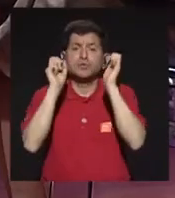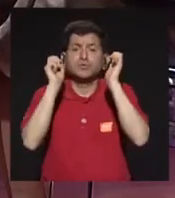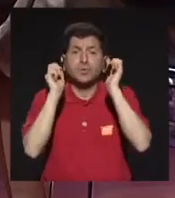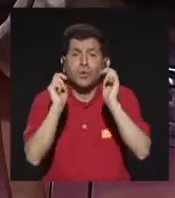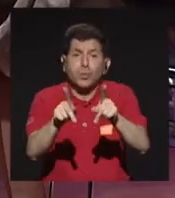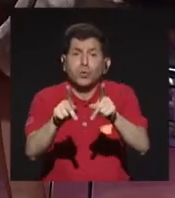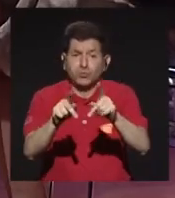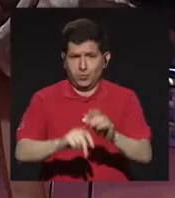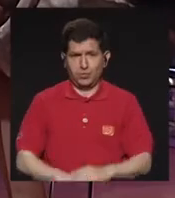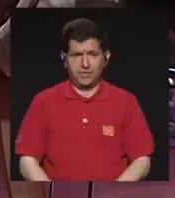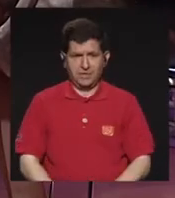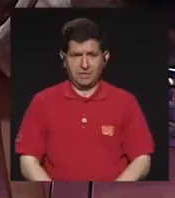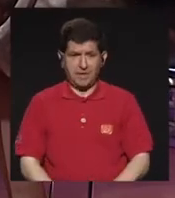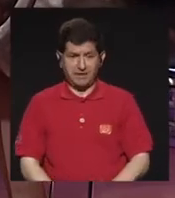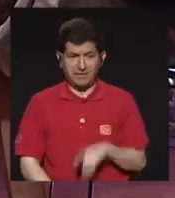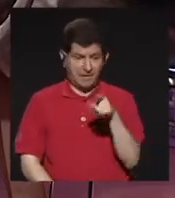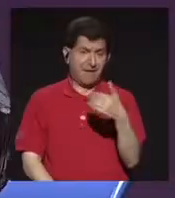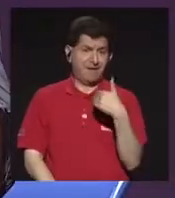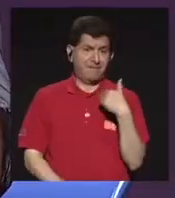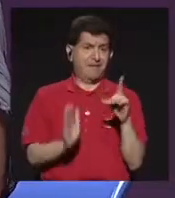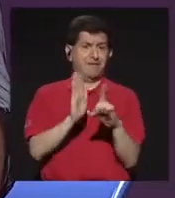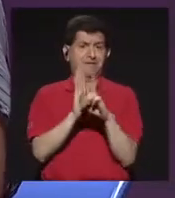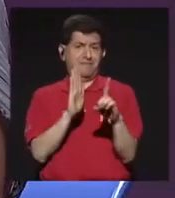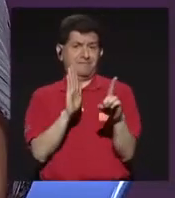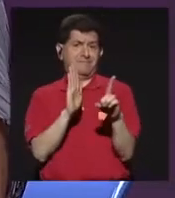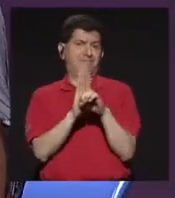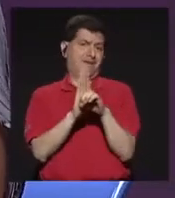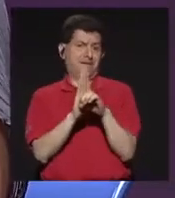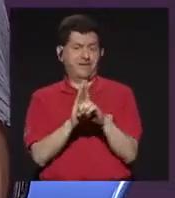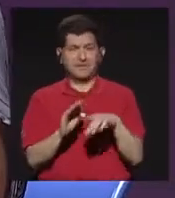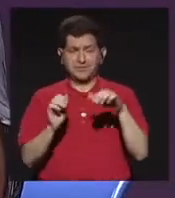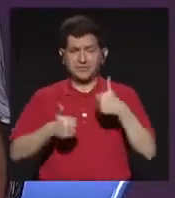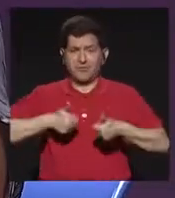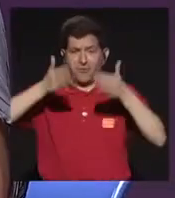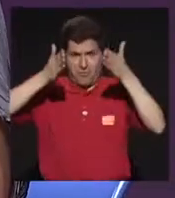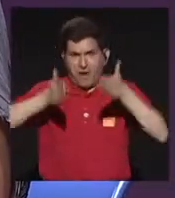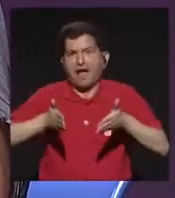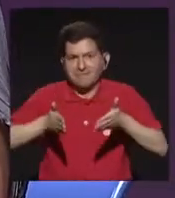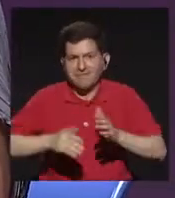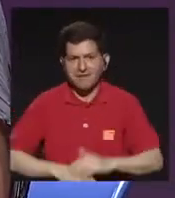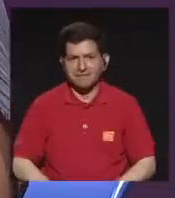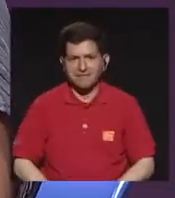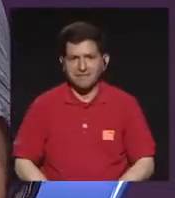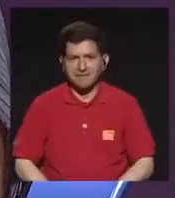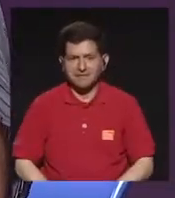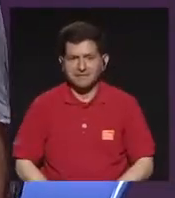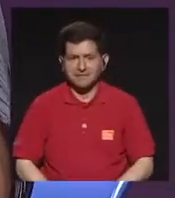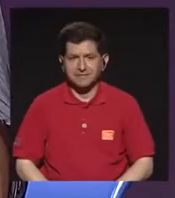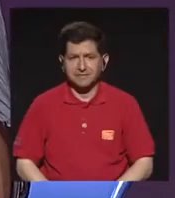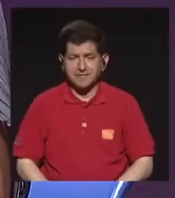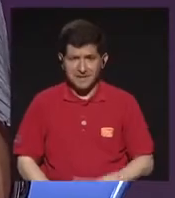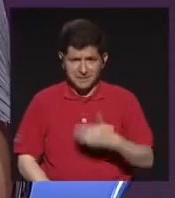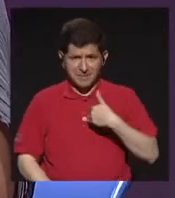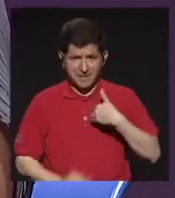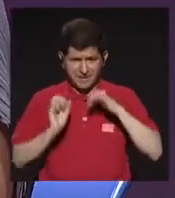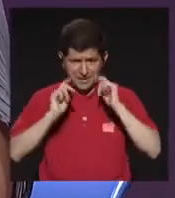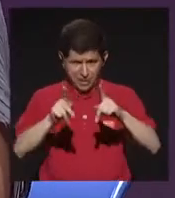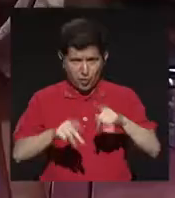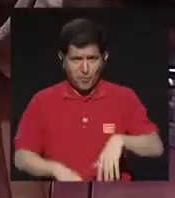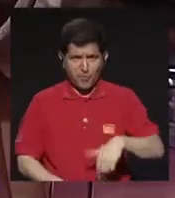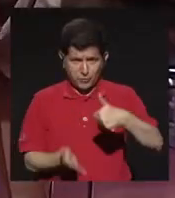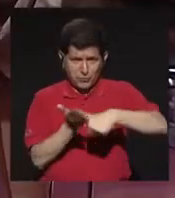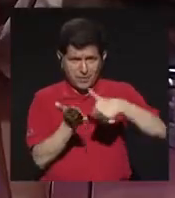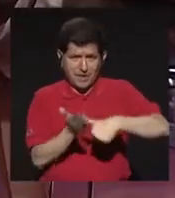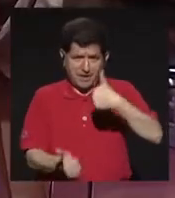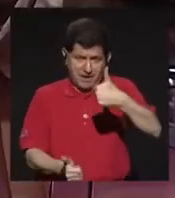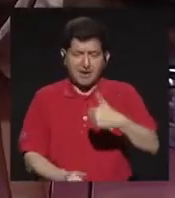posibilidad de tener derechos a ser candidatas. Para llegar a puestos de elección. Oye, tal vez Martita, voy